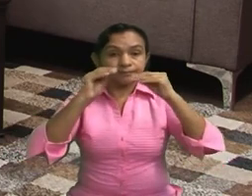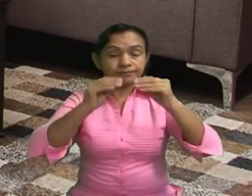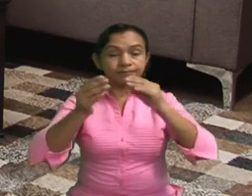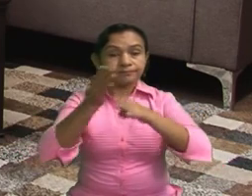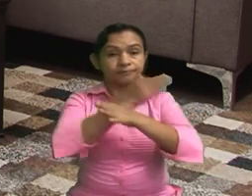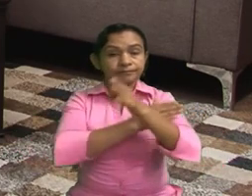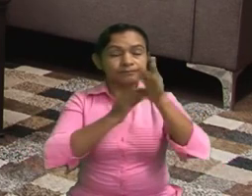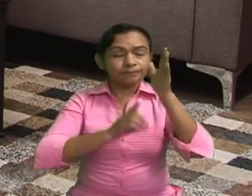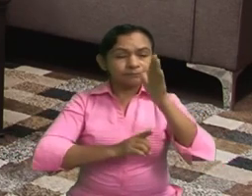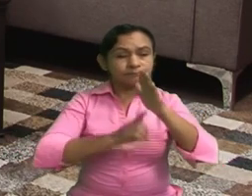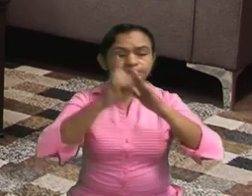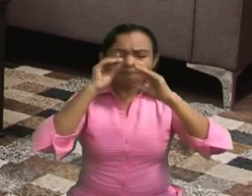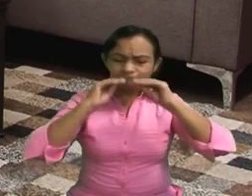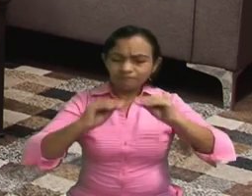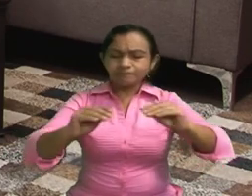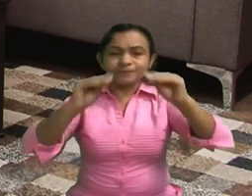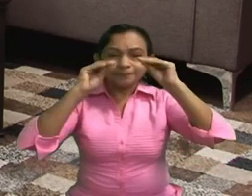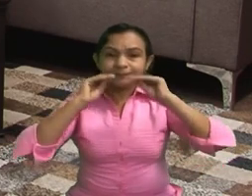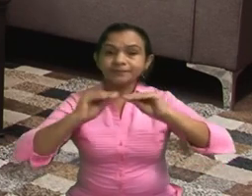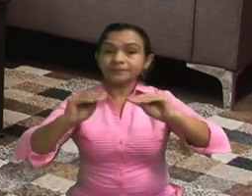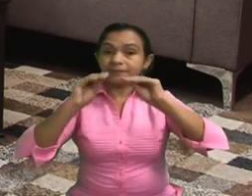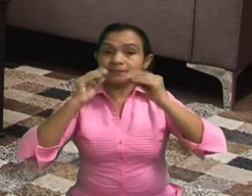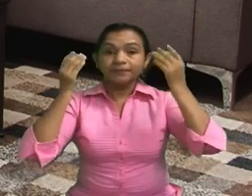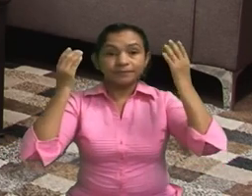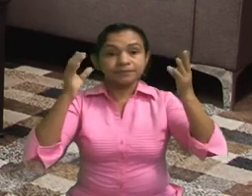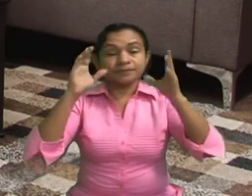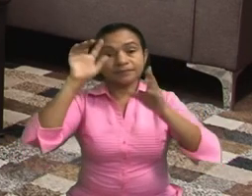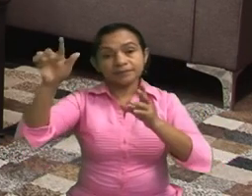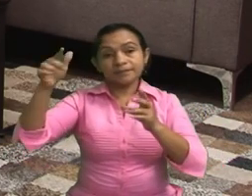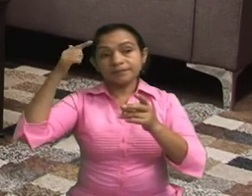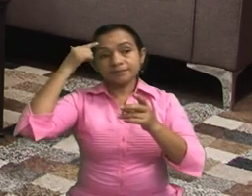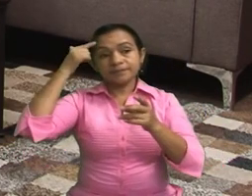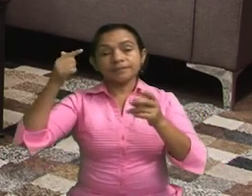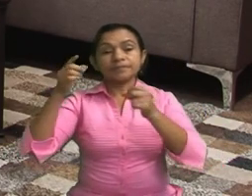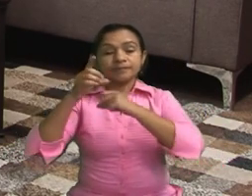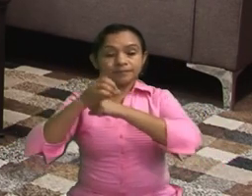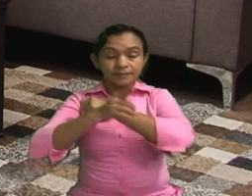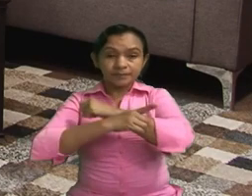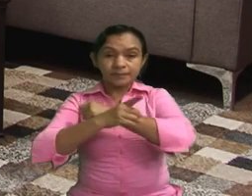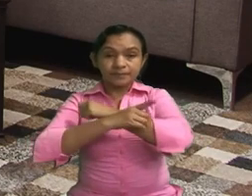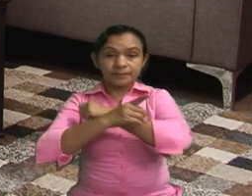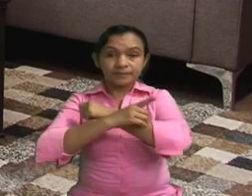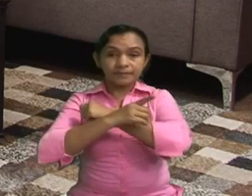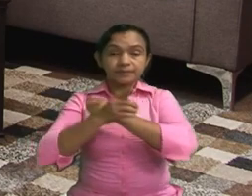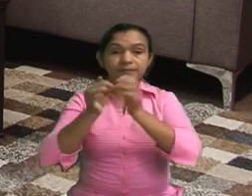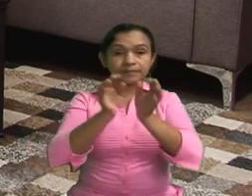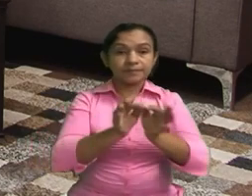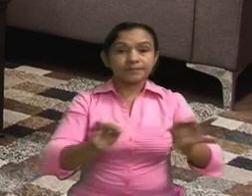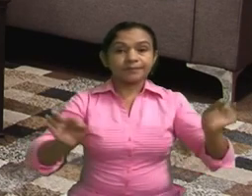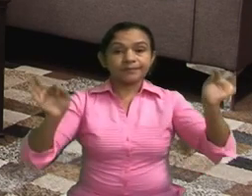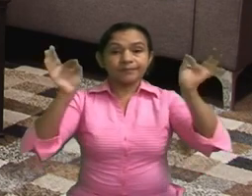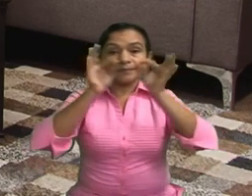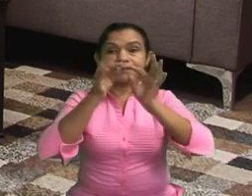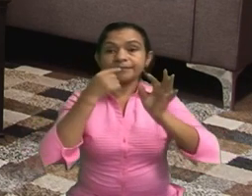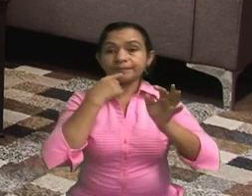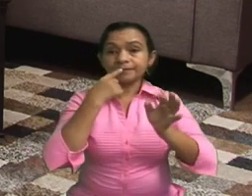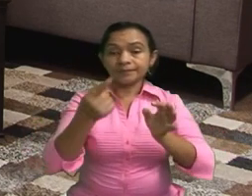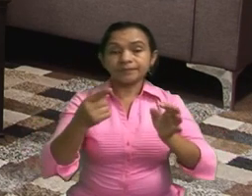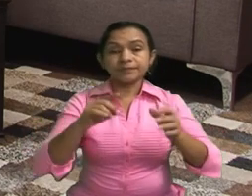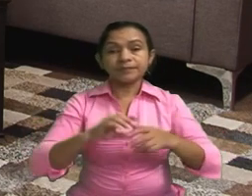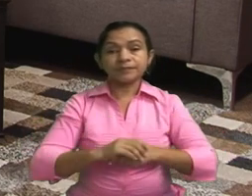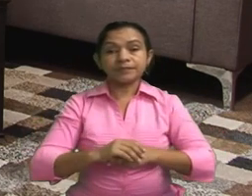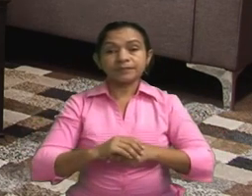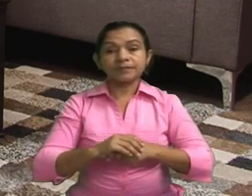años, intensificando, lógicamente, con el gobierno de nuestro comandante, porque eso es muy importante mencionarlo y decirlo,